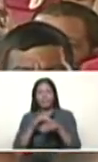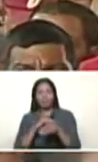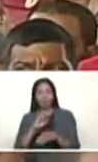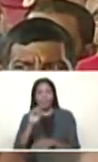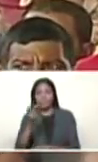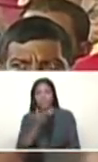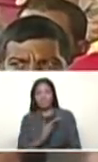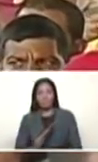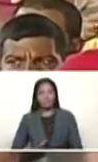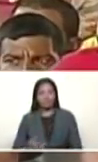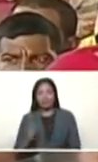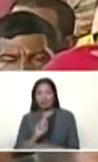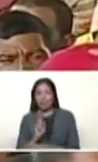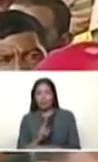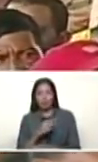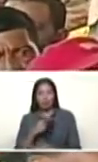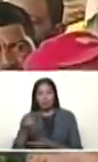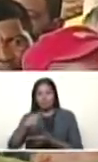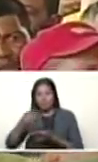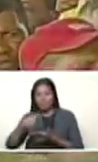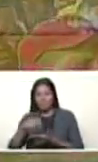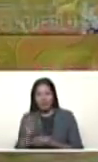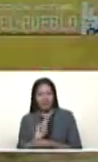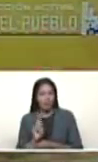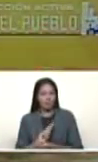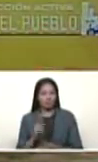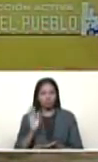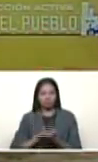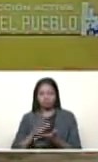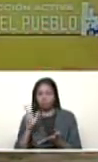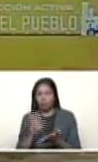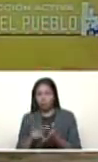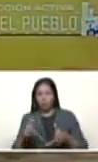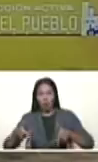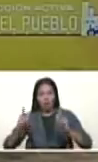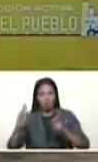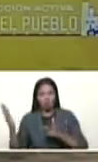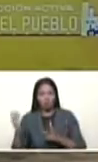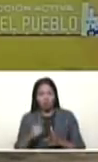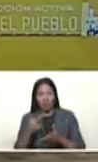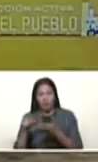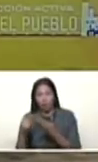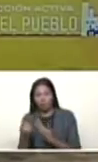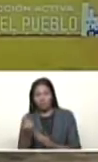vicepresidenta, de inmediato. Yo quiero firmar punto de cuenta para traer los repuestos los